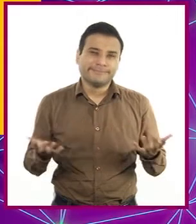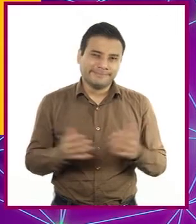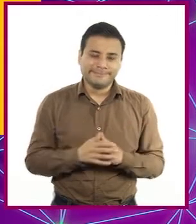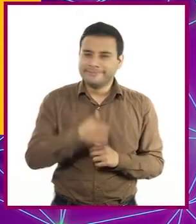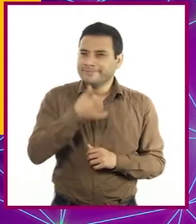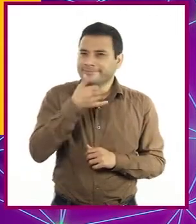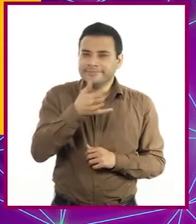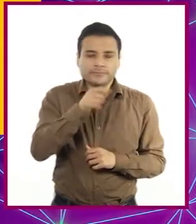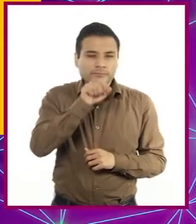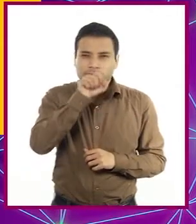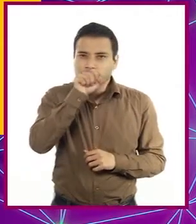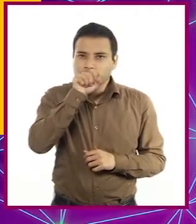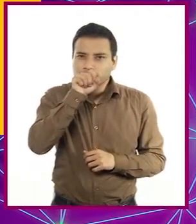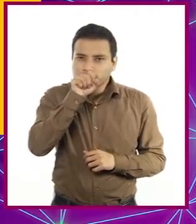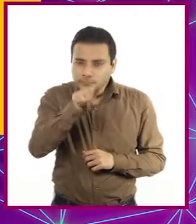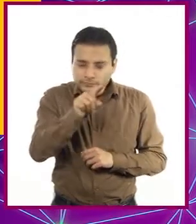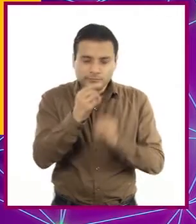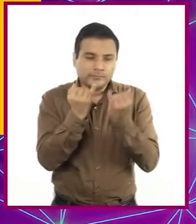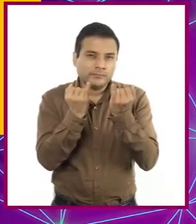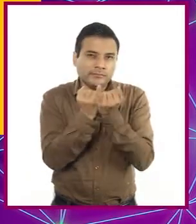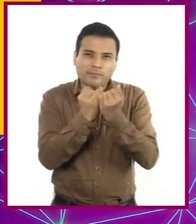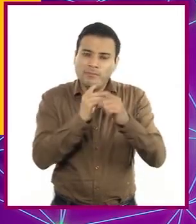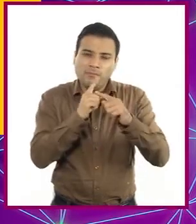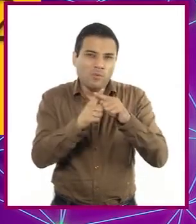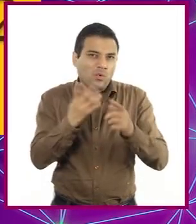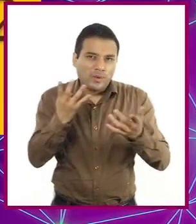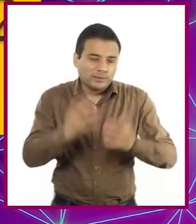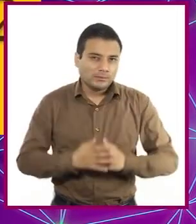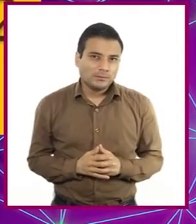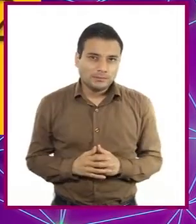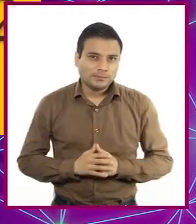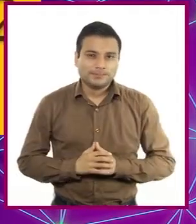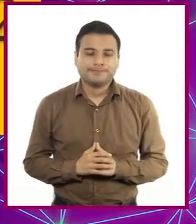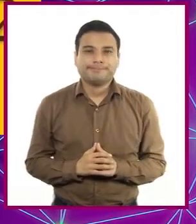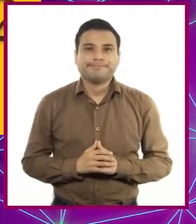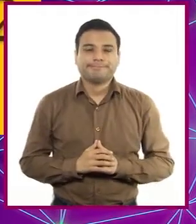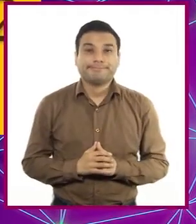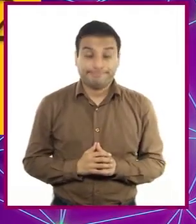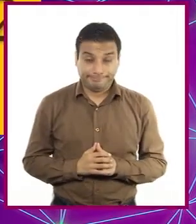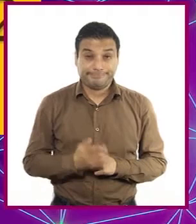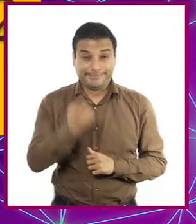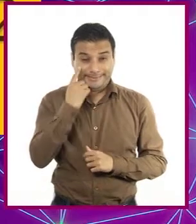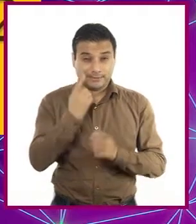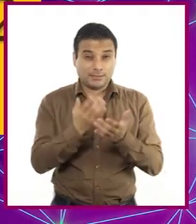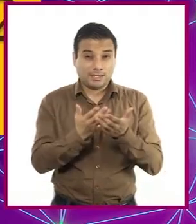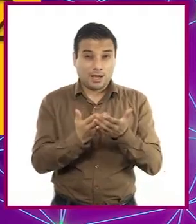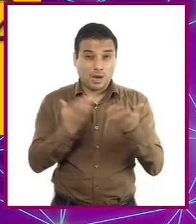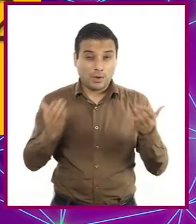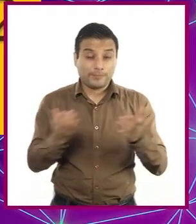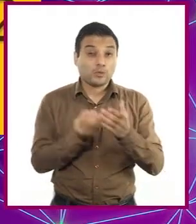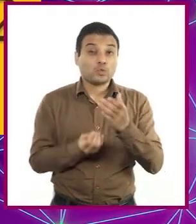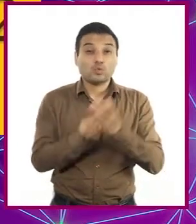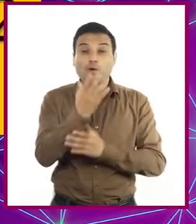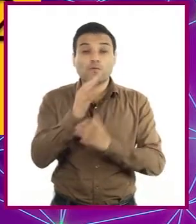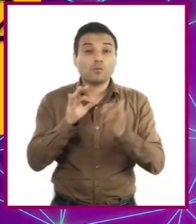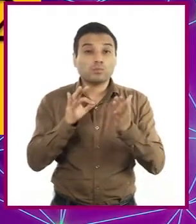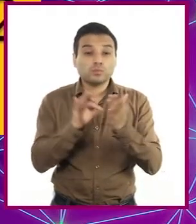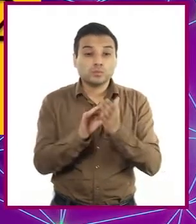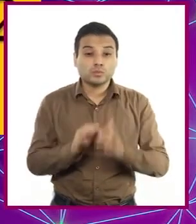y también aumentará 4 veces. Ahora, la nueva coordenada